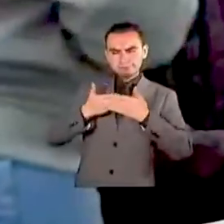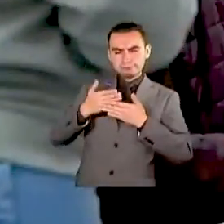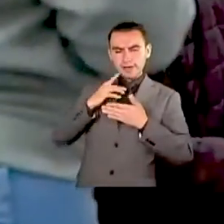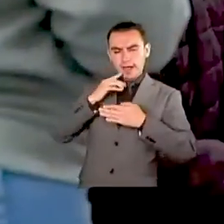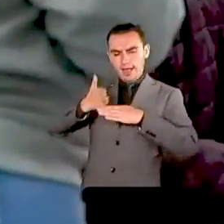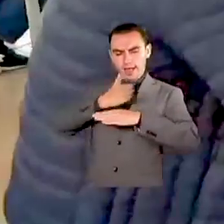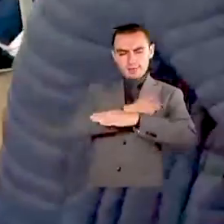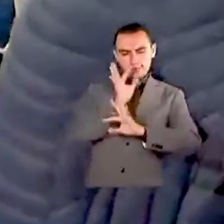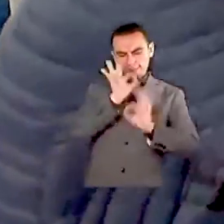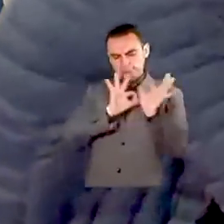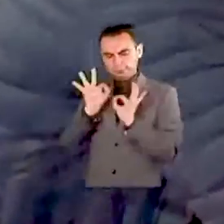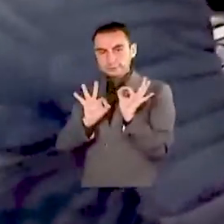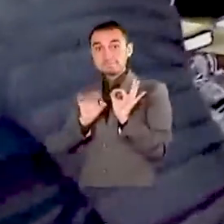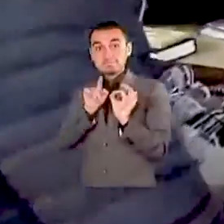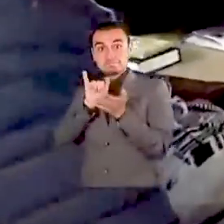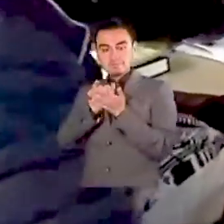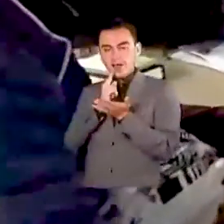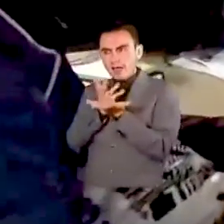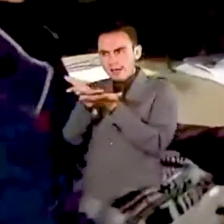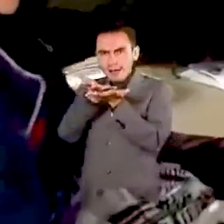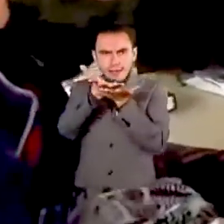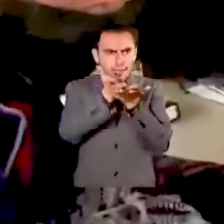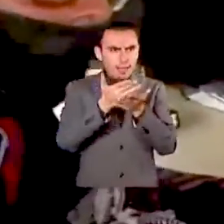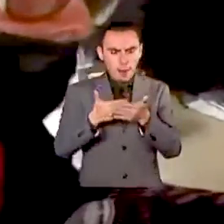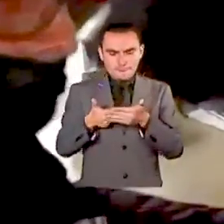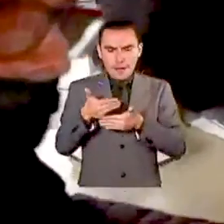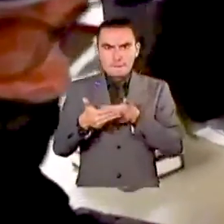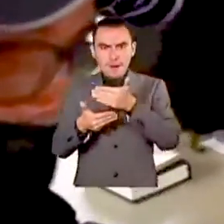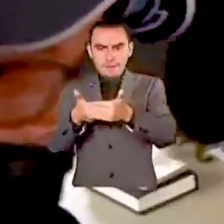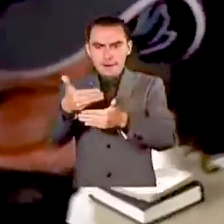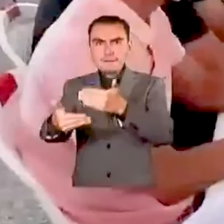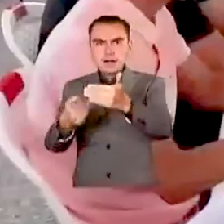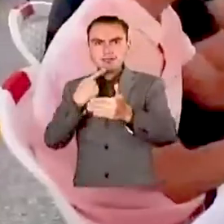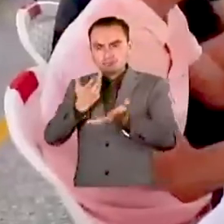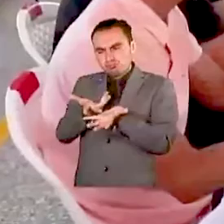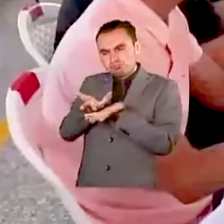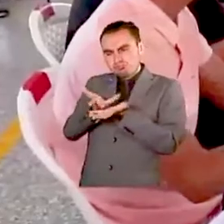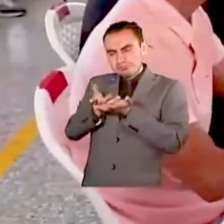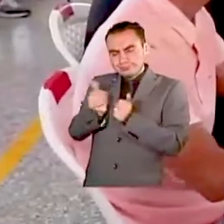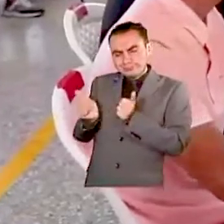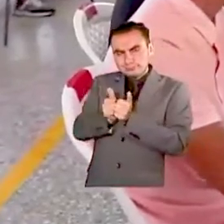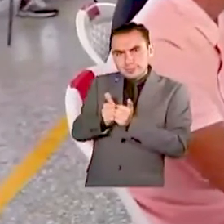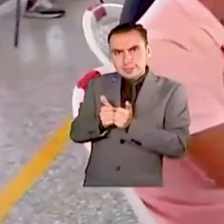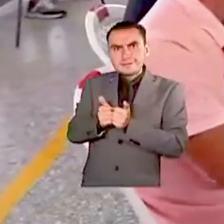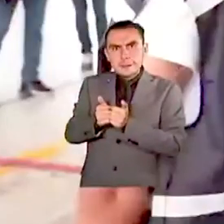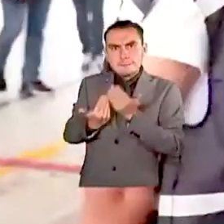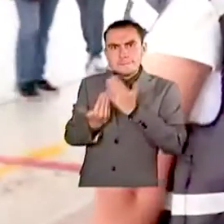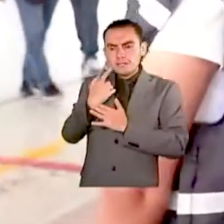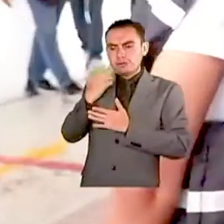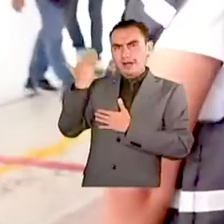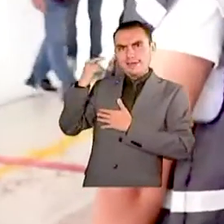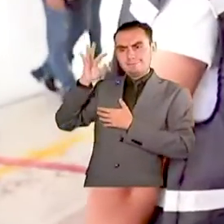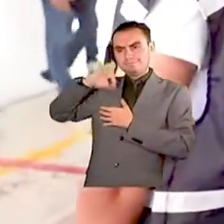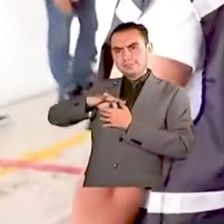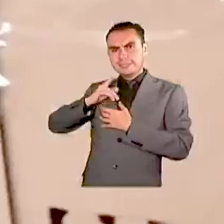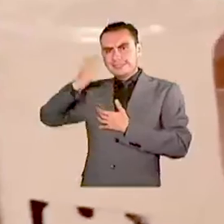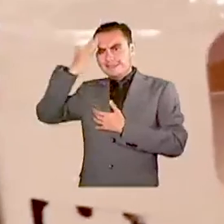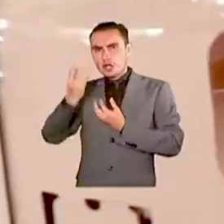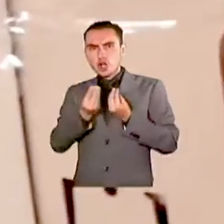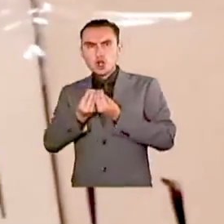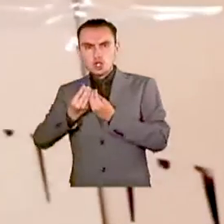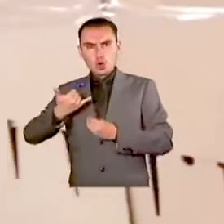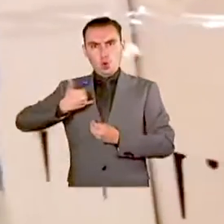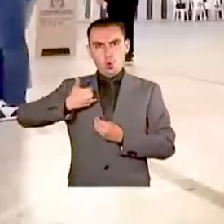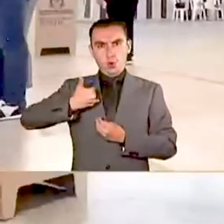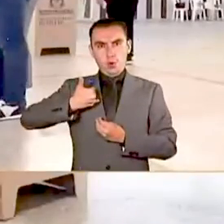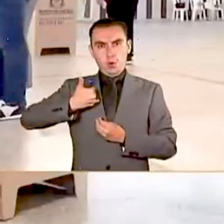Así, formuló recomendaciones para las diferentes etapas de los comicios y acompañó permanentemente las primeras elecciones de los consejos de